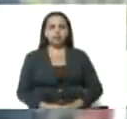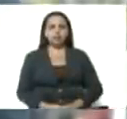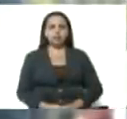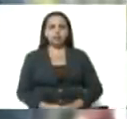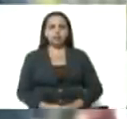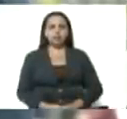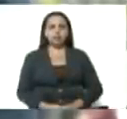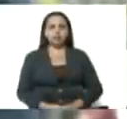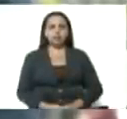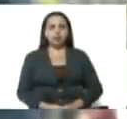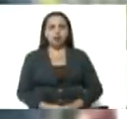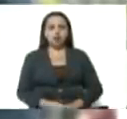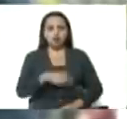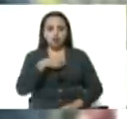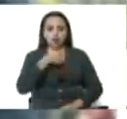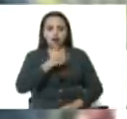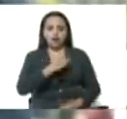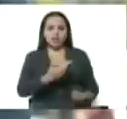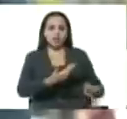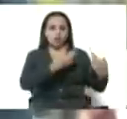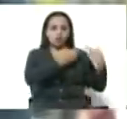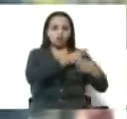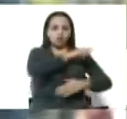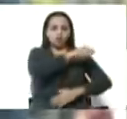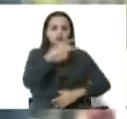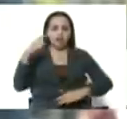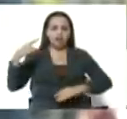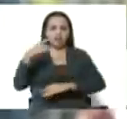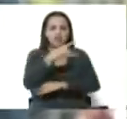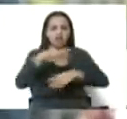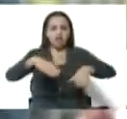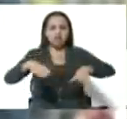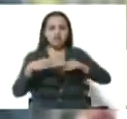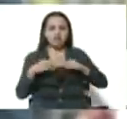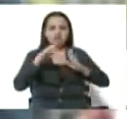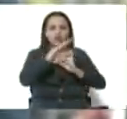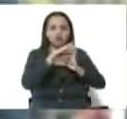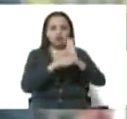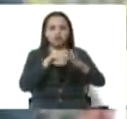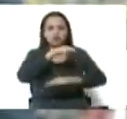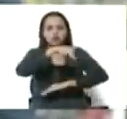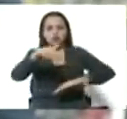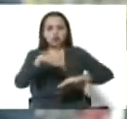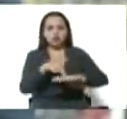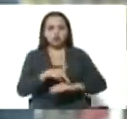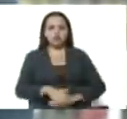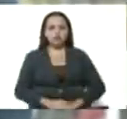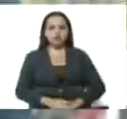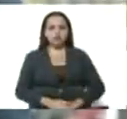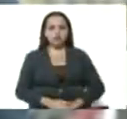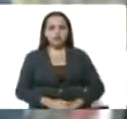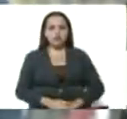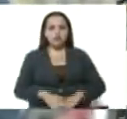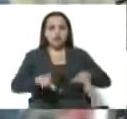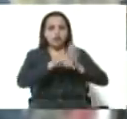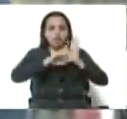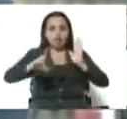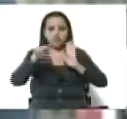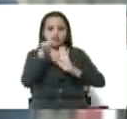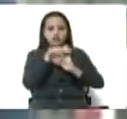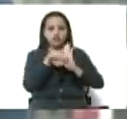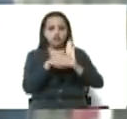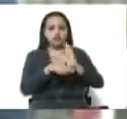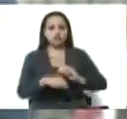con mandaré la aviación apegado a la constitución nacional leyes y reglamentos